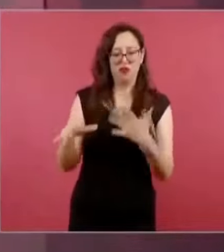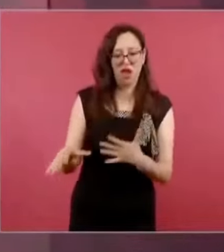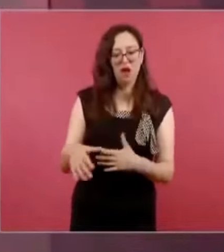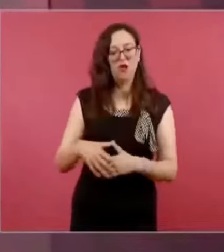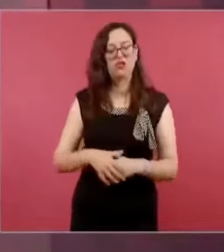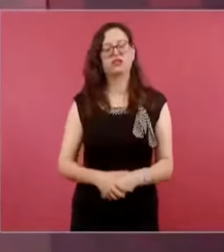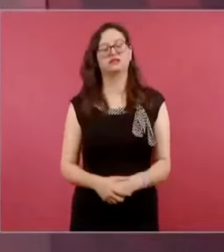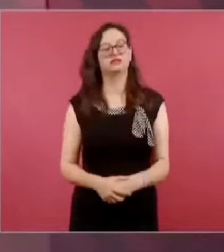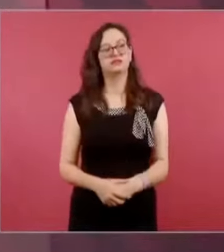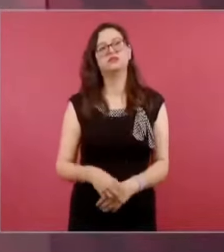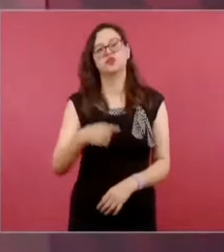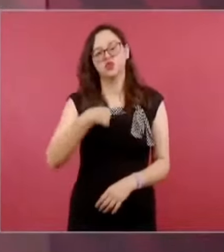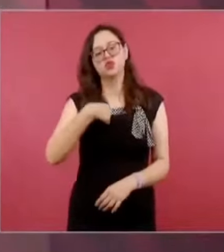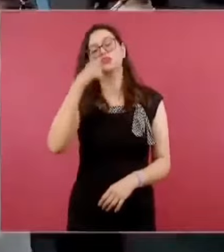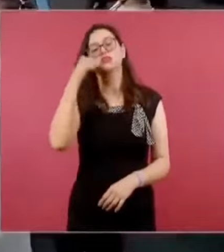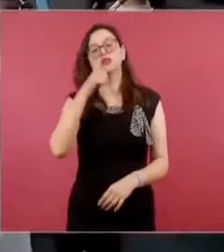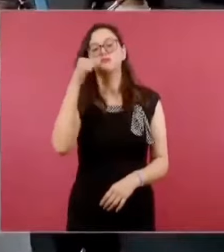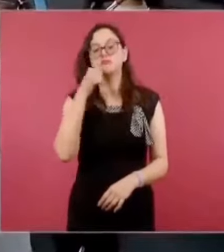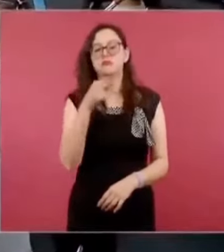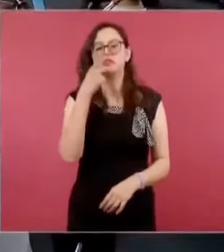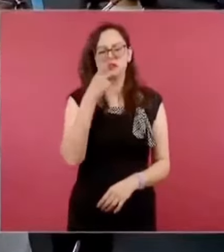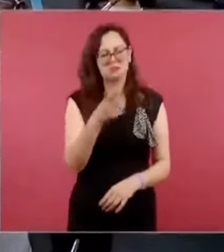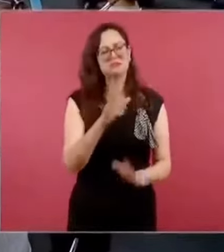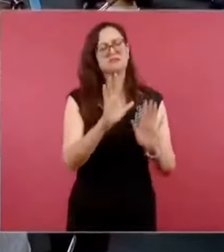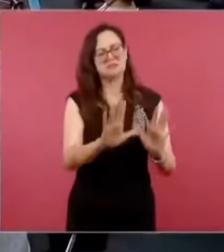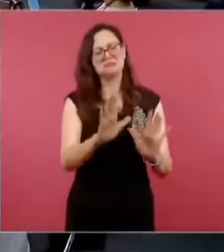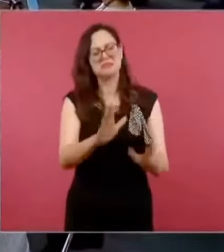estén marcadas, va a llegar el día